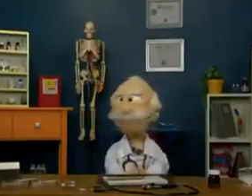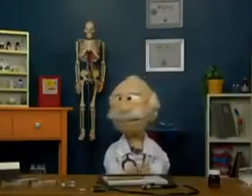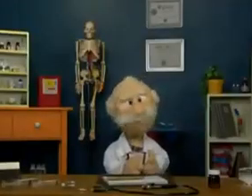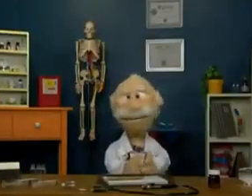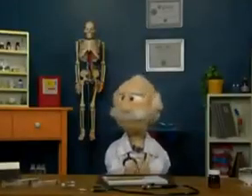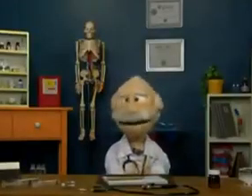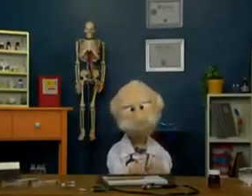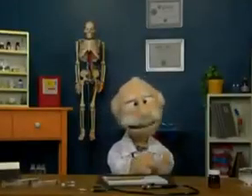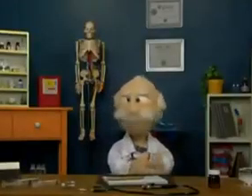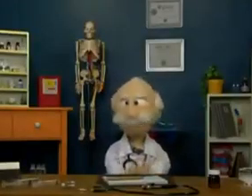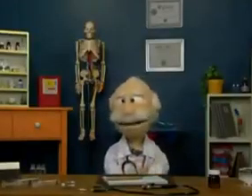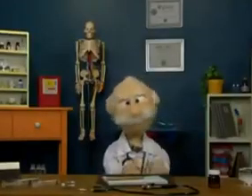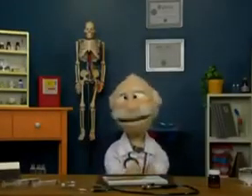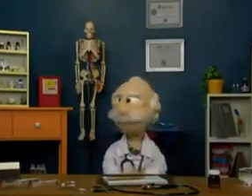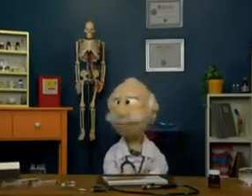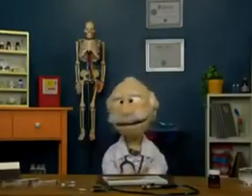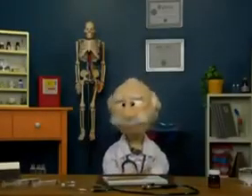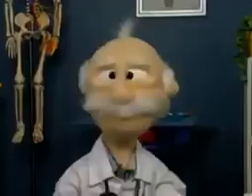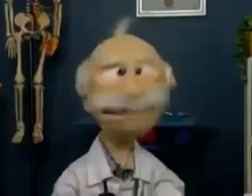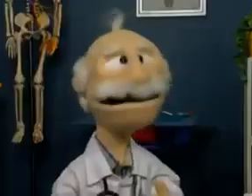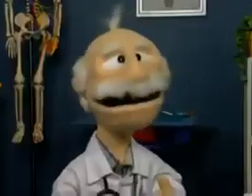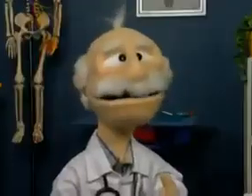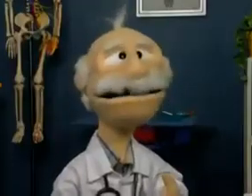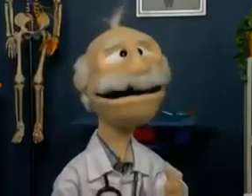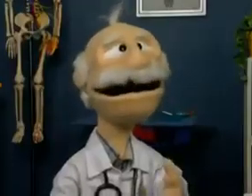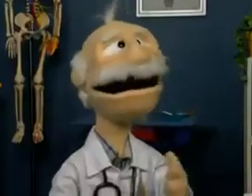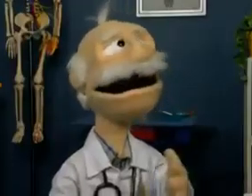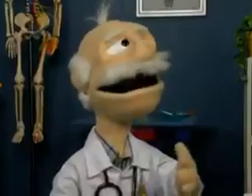y la nariz con el antebrazo cuando tosan y estornuden.